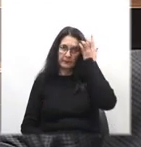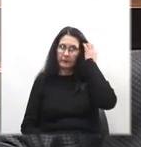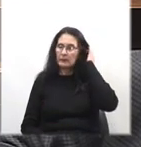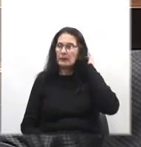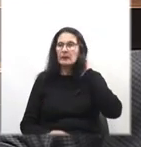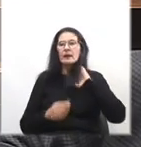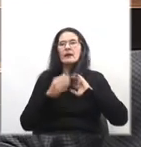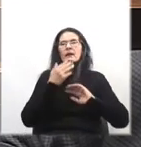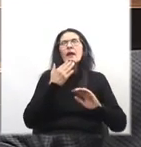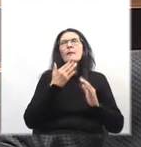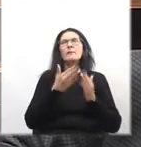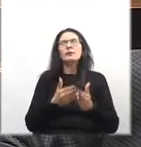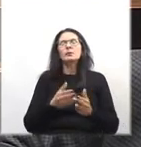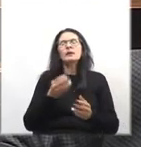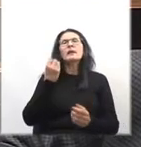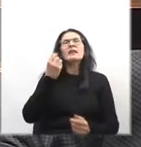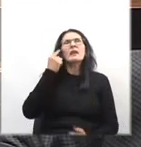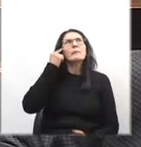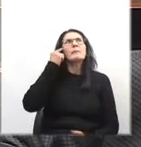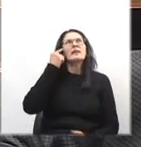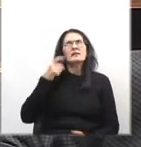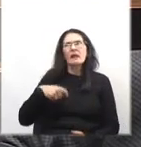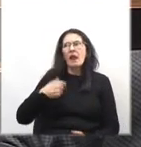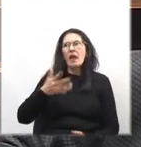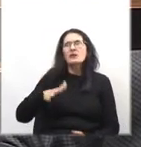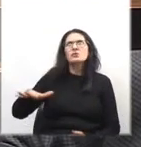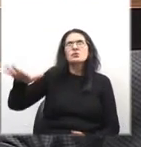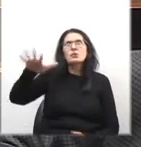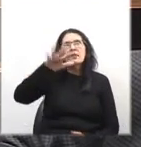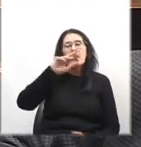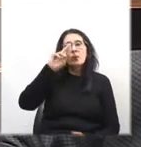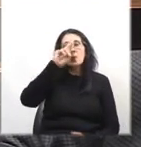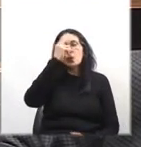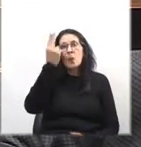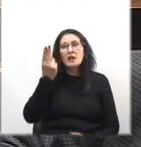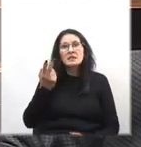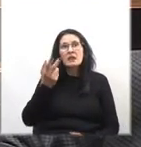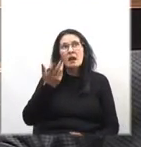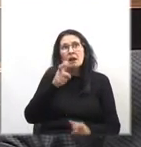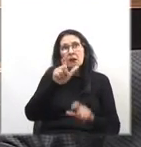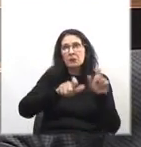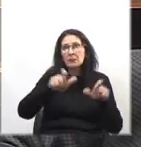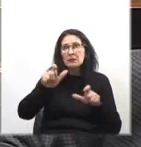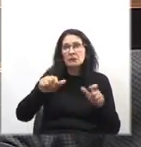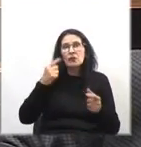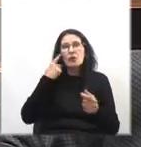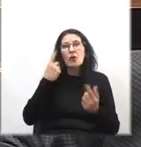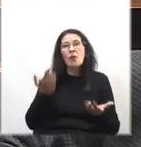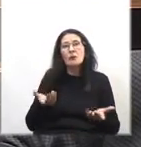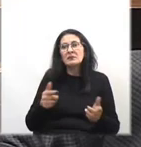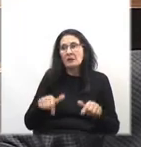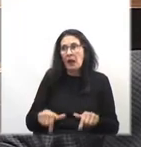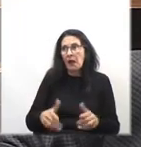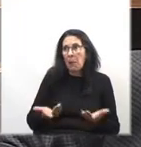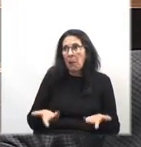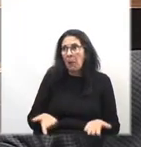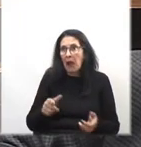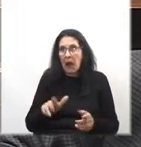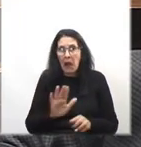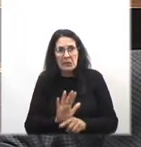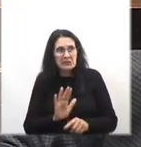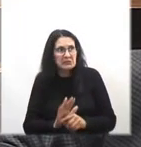La pregunta es qué va a pensar la sociedad uruguaya, qué van a pensar los ciudadanos y las ciudadanas de este país con este sinceramiento a medias.